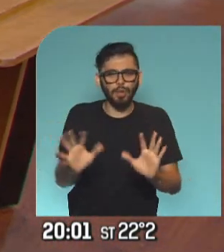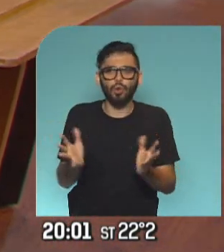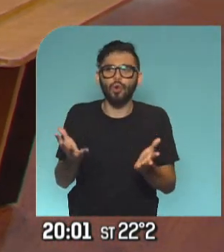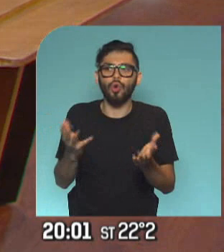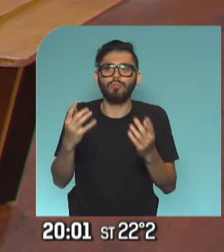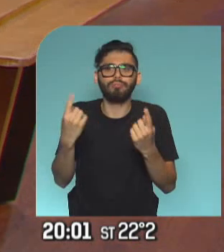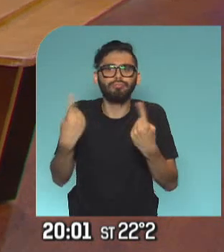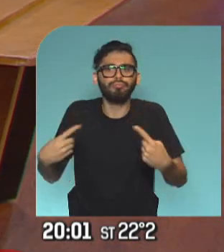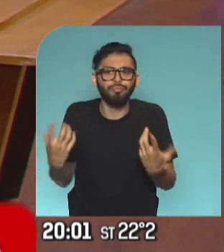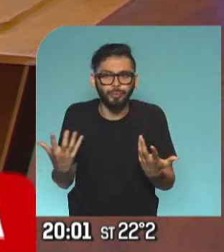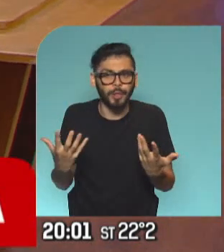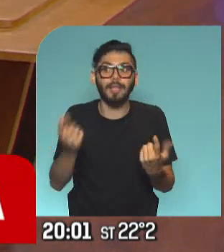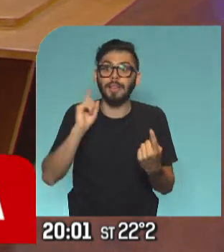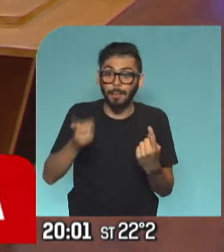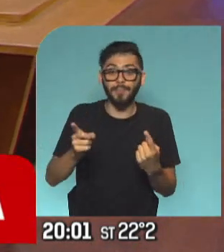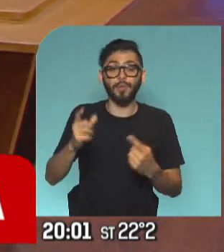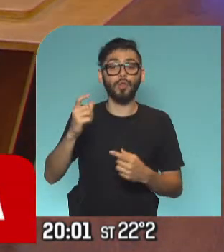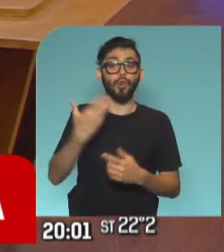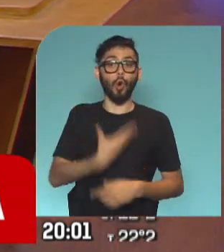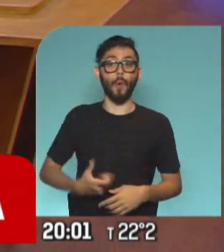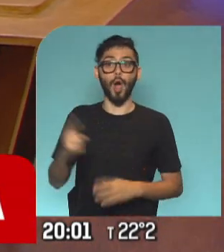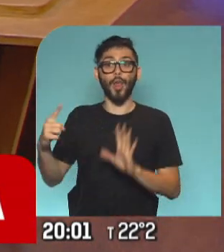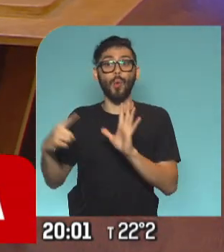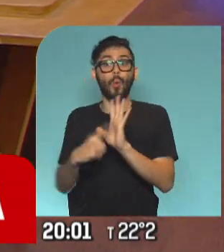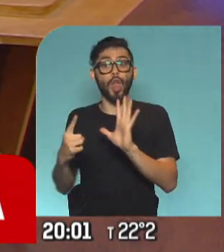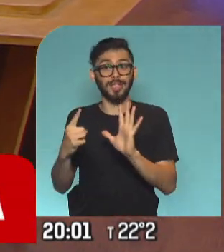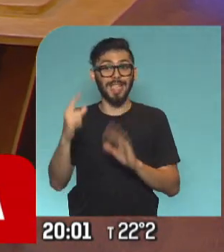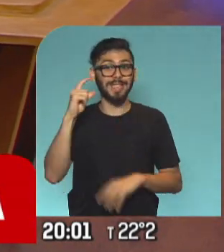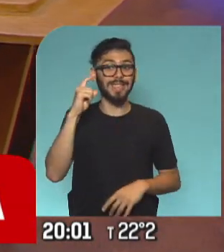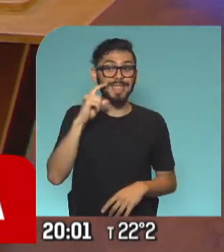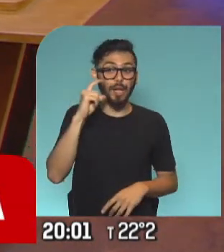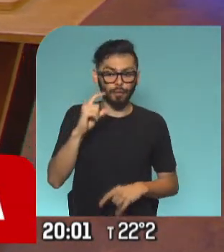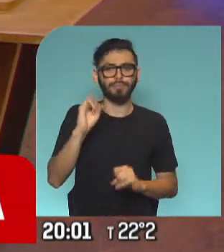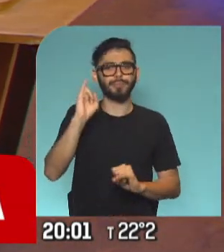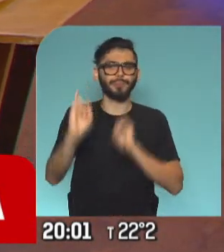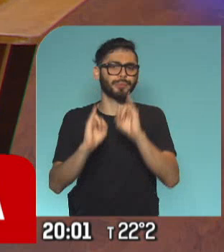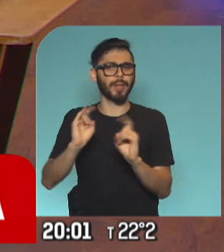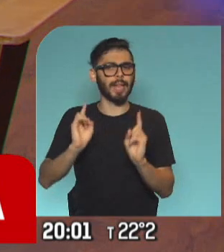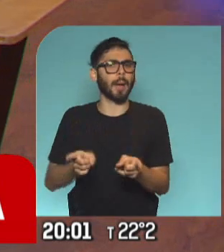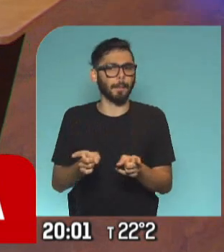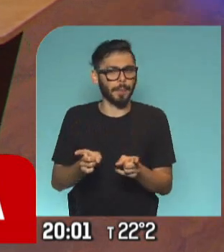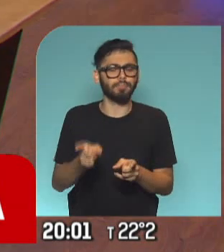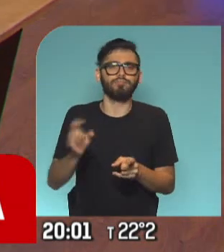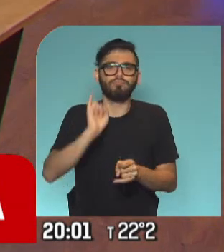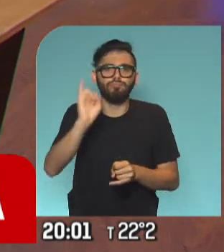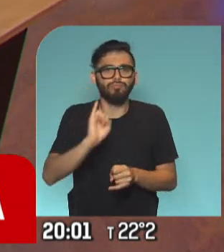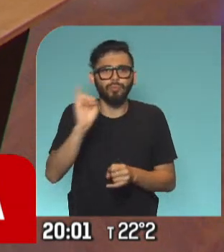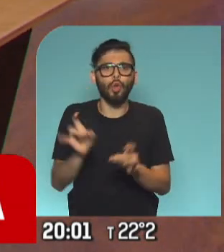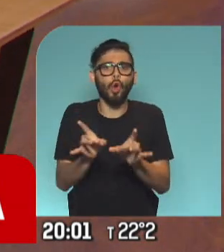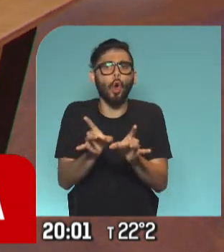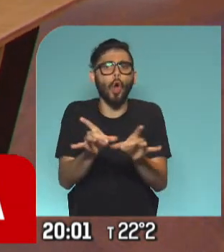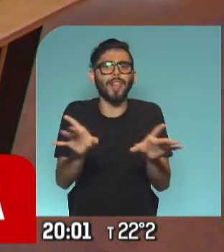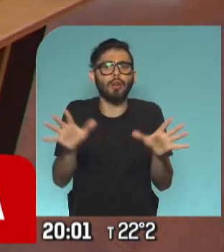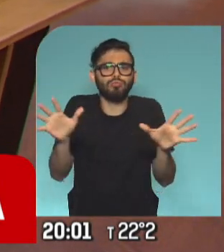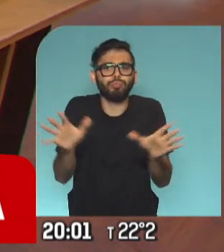también habló Axel Kicillof, el gobernador de la provincia de Buenos Aires, en donde también hizo referencia a la caída en 1/3 de contagios, habló